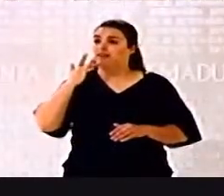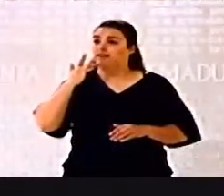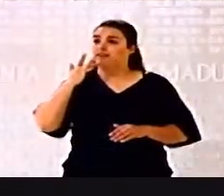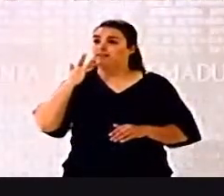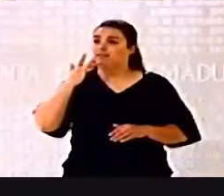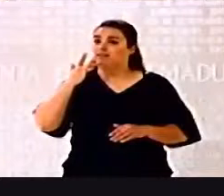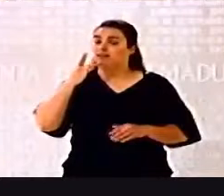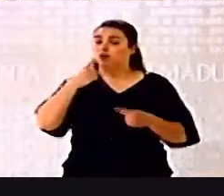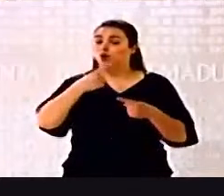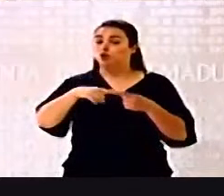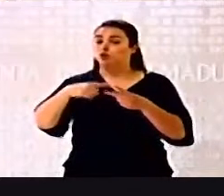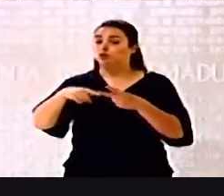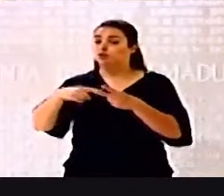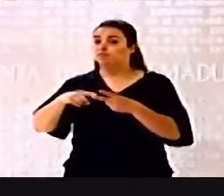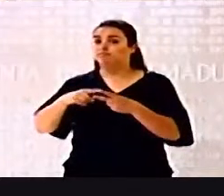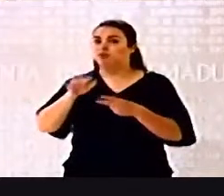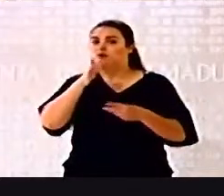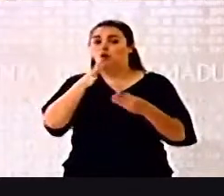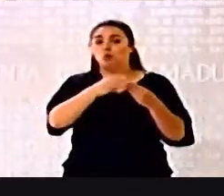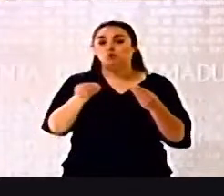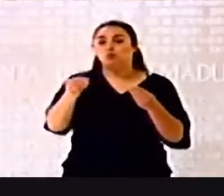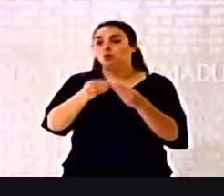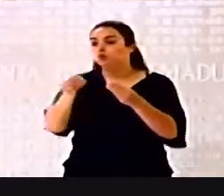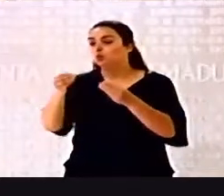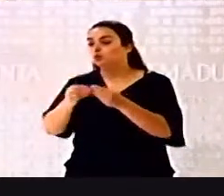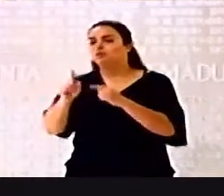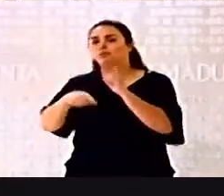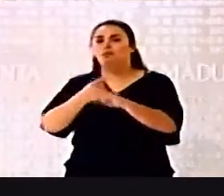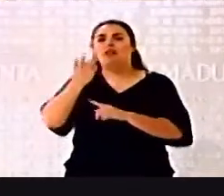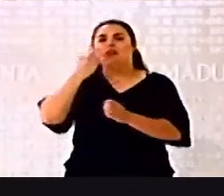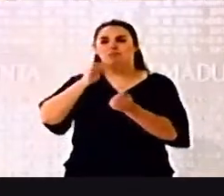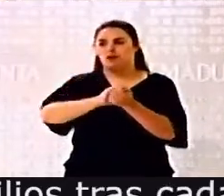de los utensilios tras cada uno de los usuarios.